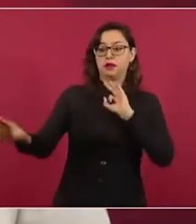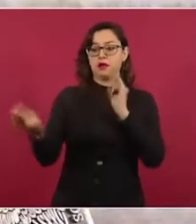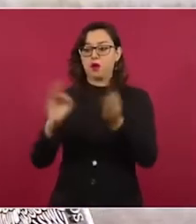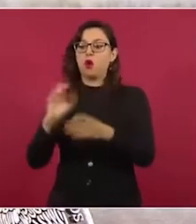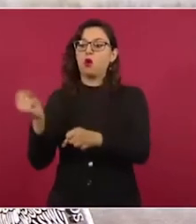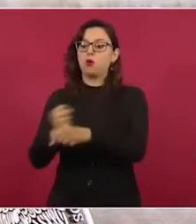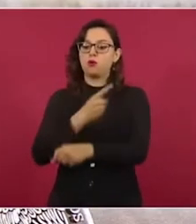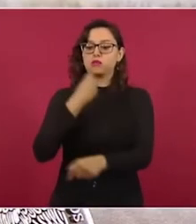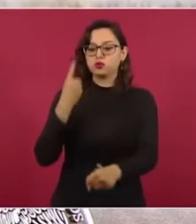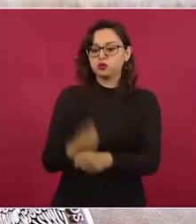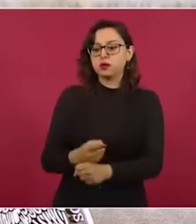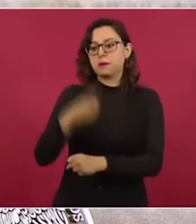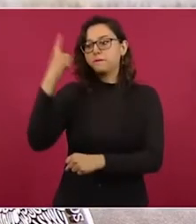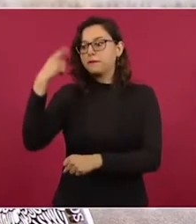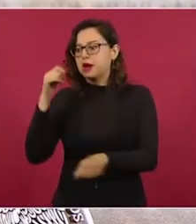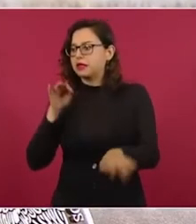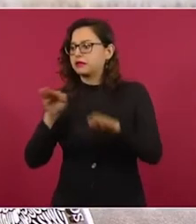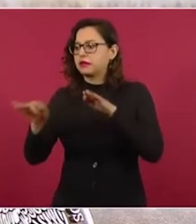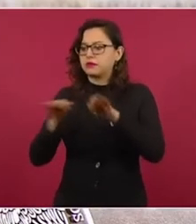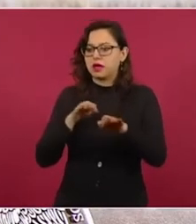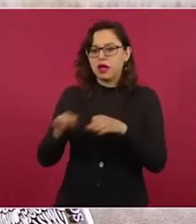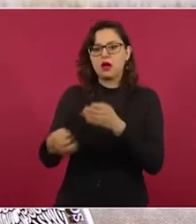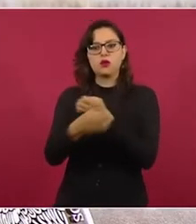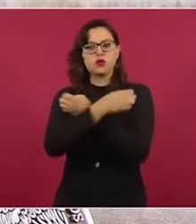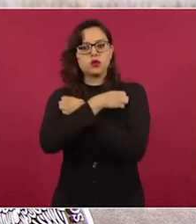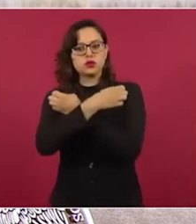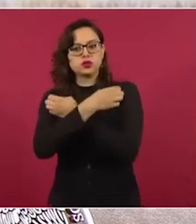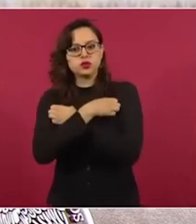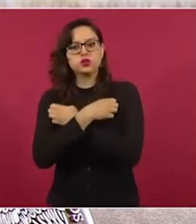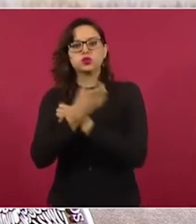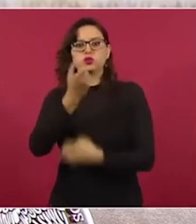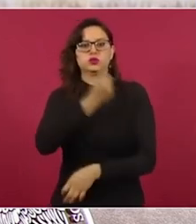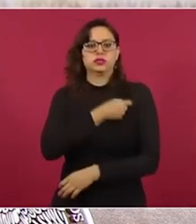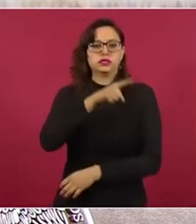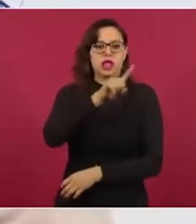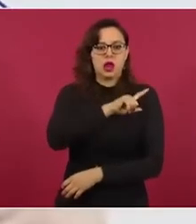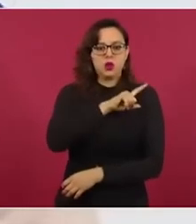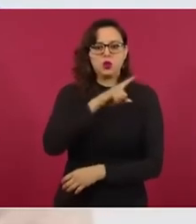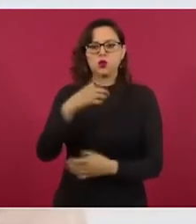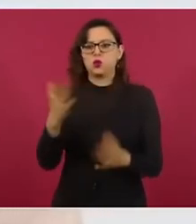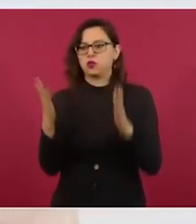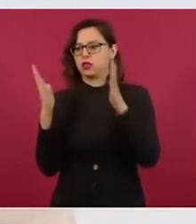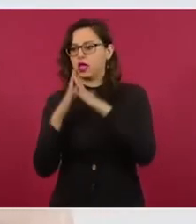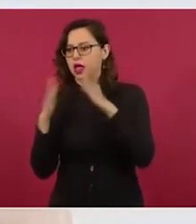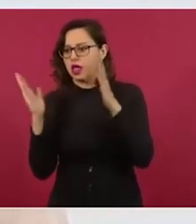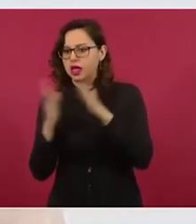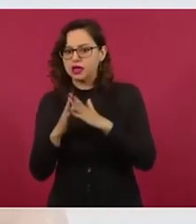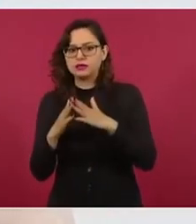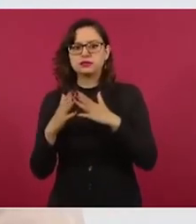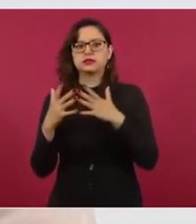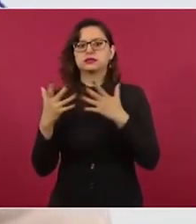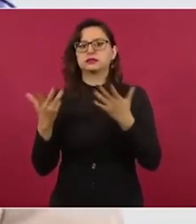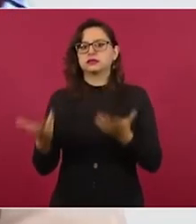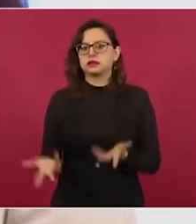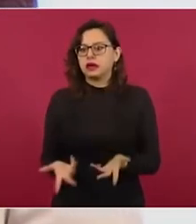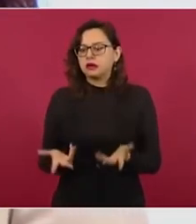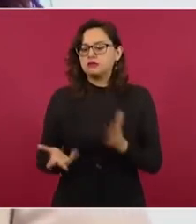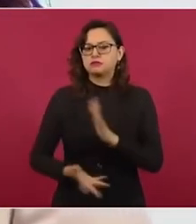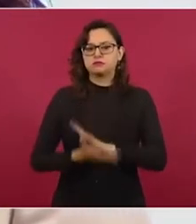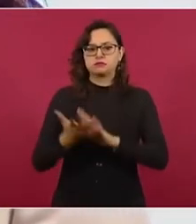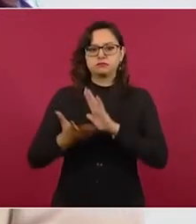materia de desarrollo económico, educación, salud, vivienda,